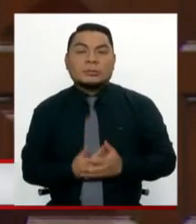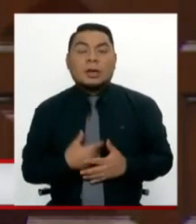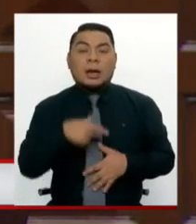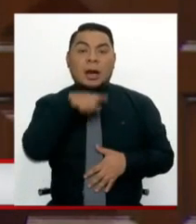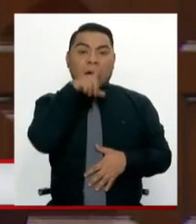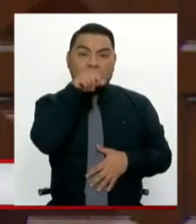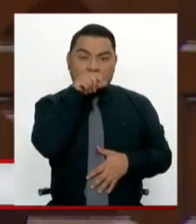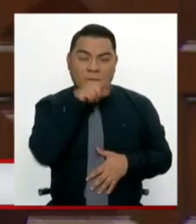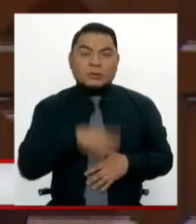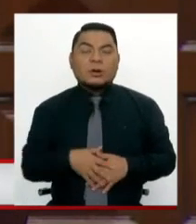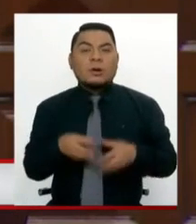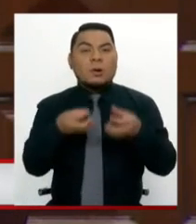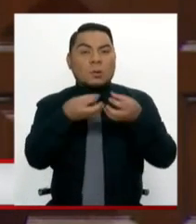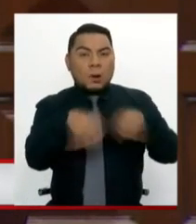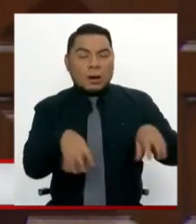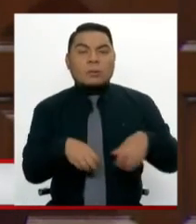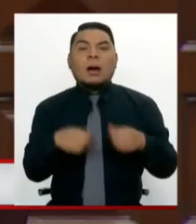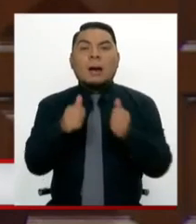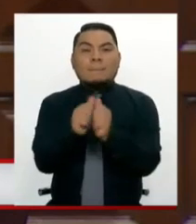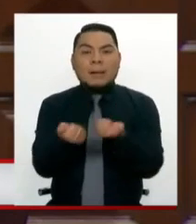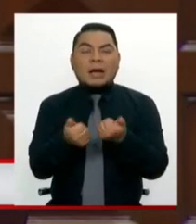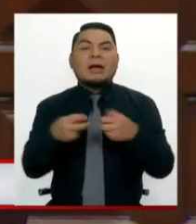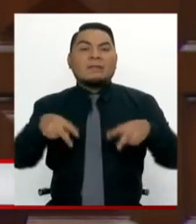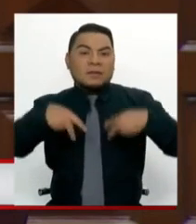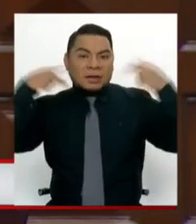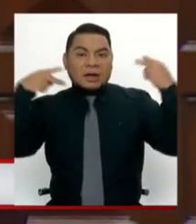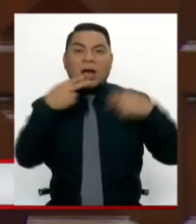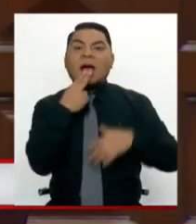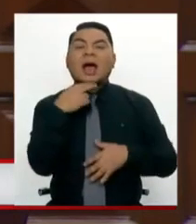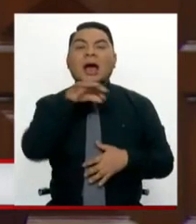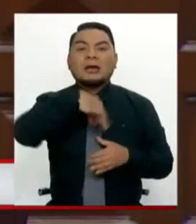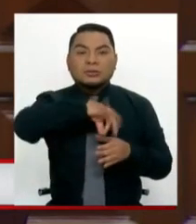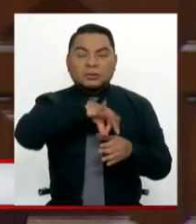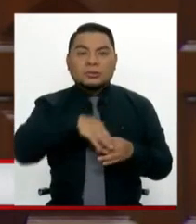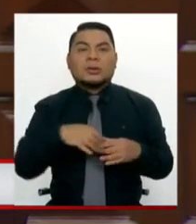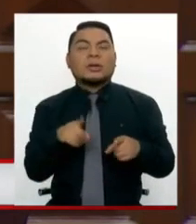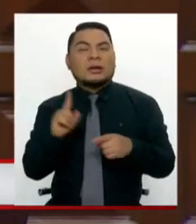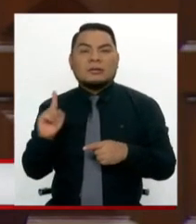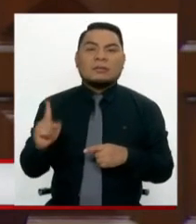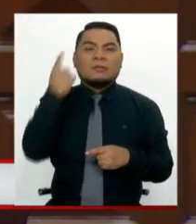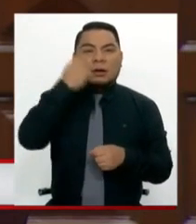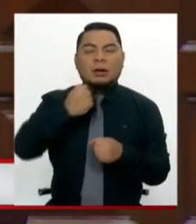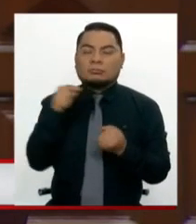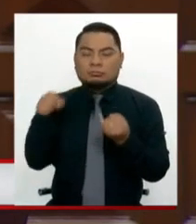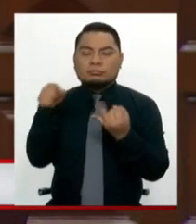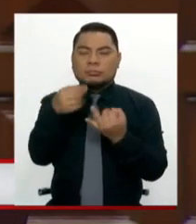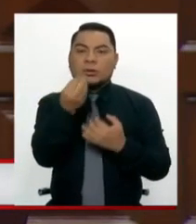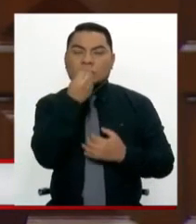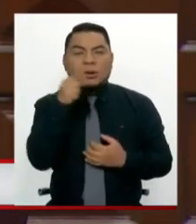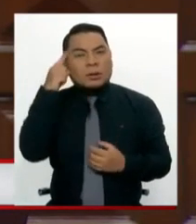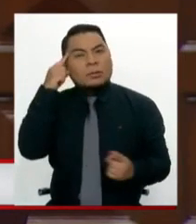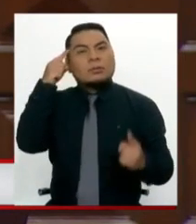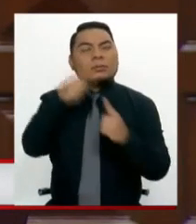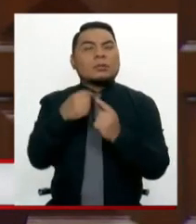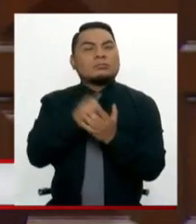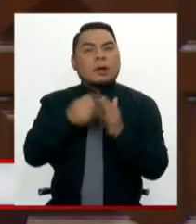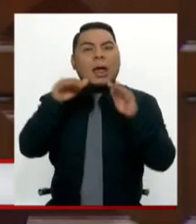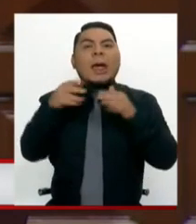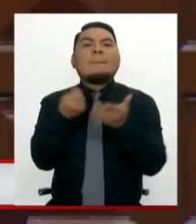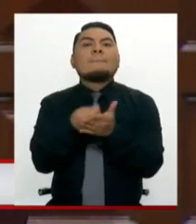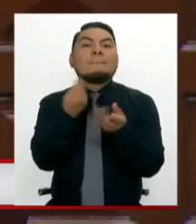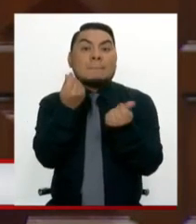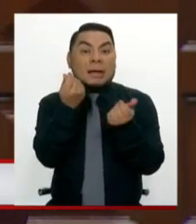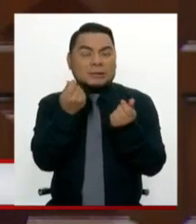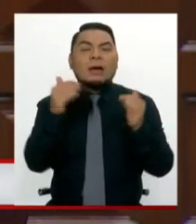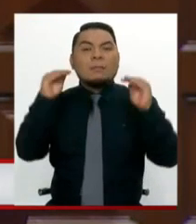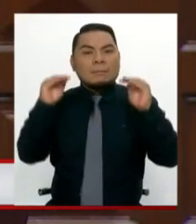pollo, huevos, pan, fideos y azúcar, y sus principales insumos, con el propósito de reducir los